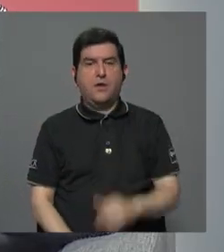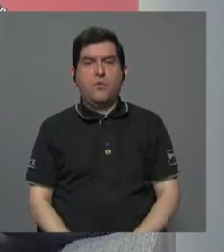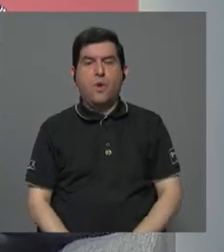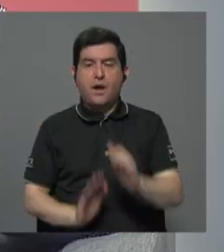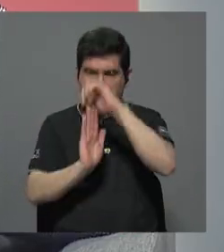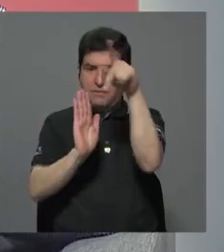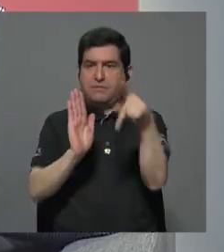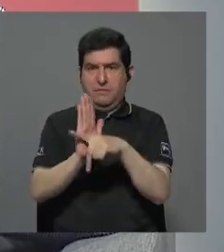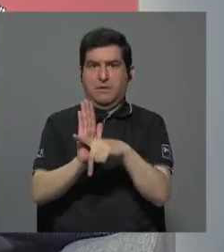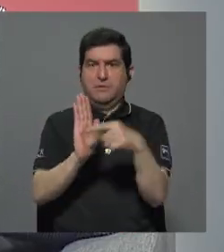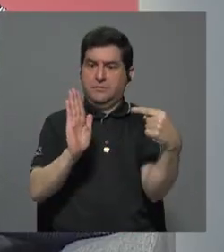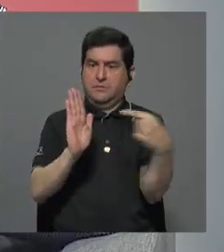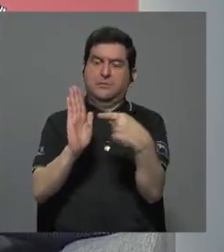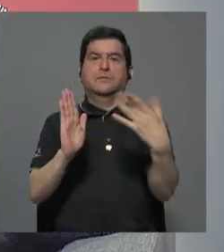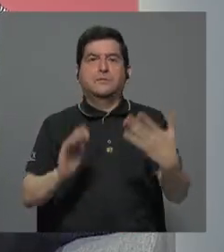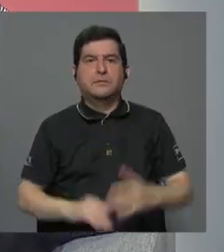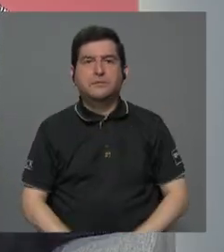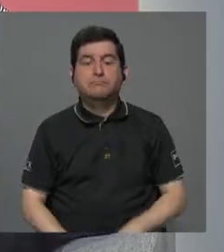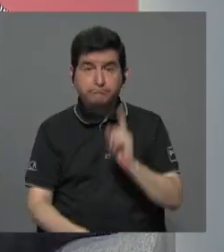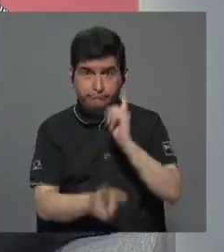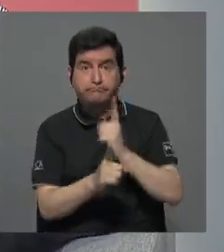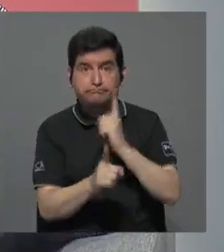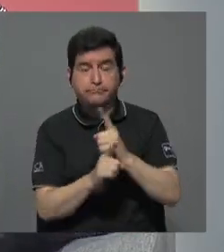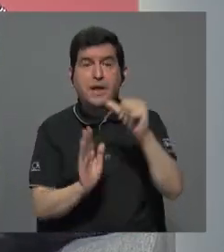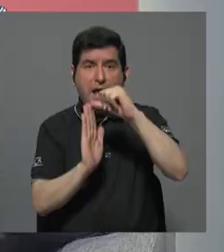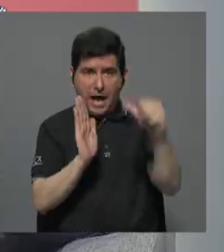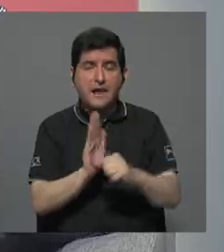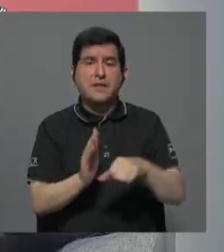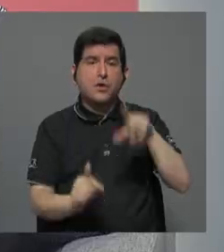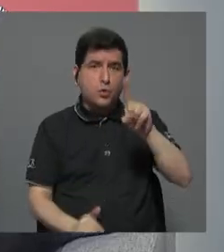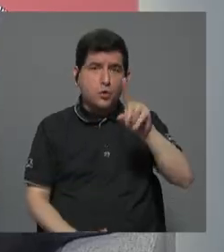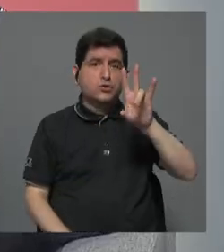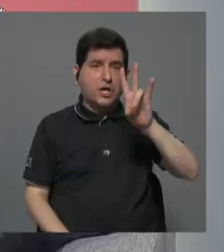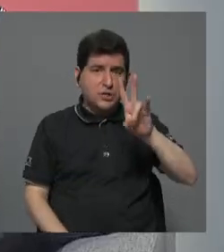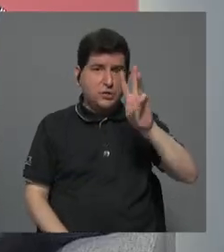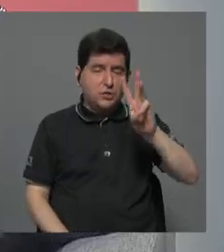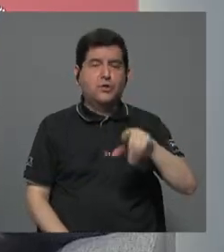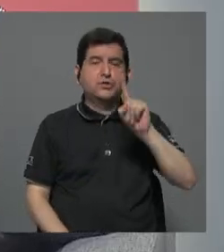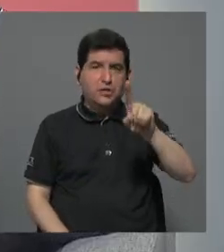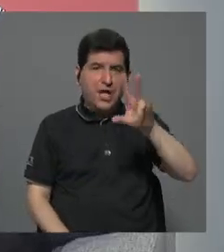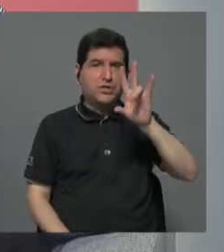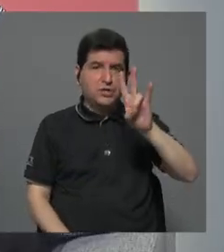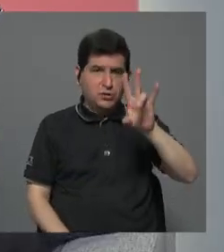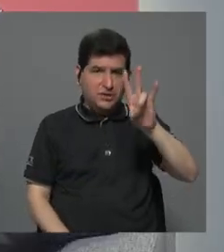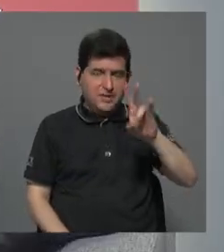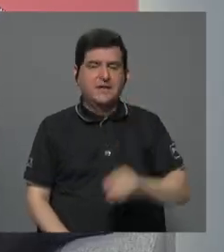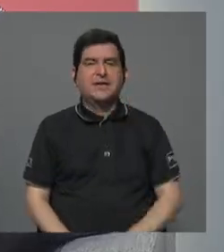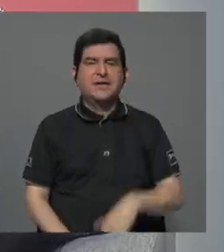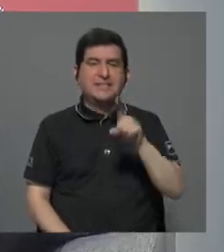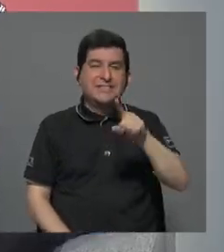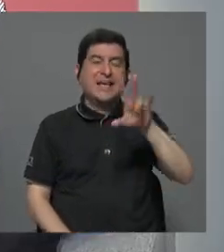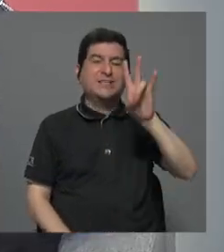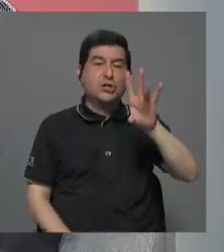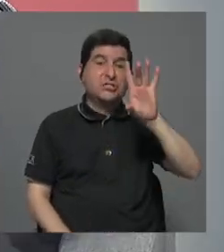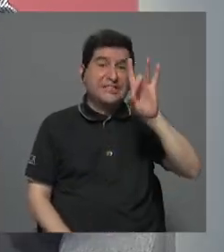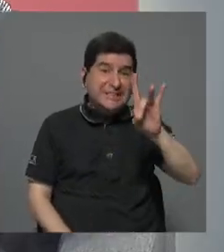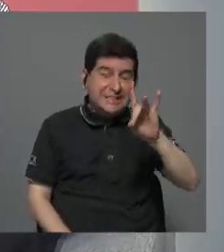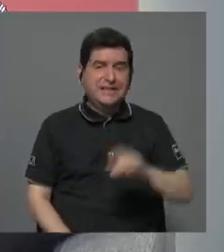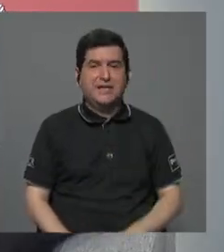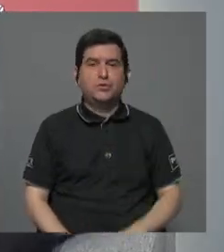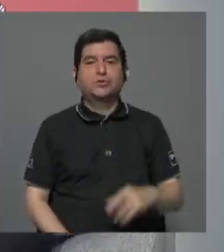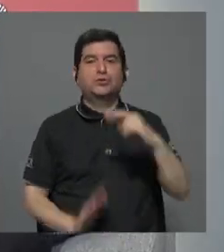constitucionalidad efectivamente el artículo 176 177 178 son